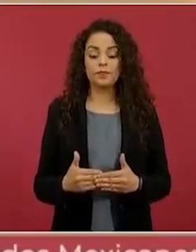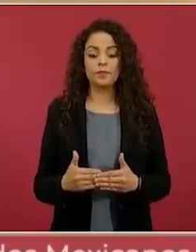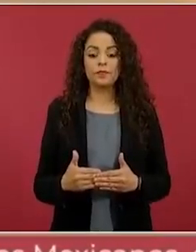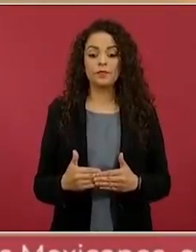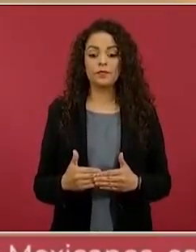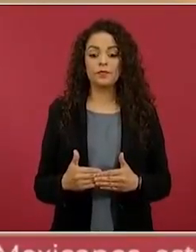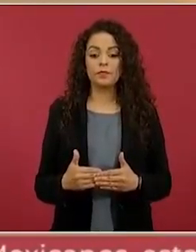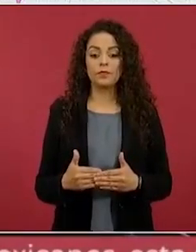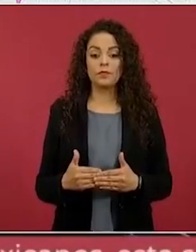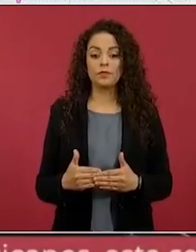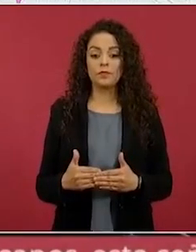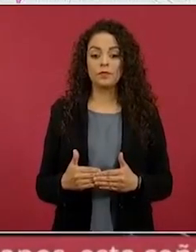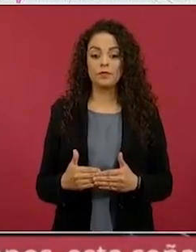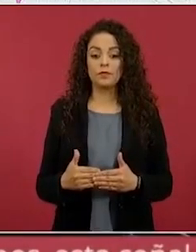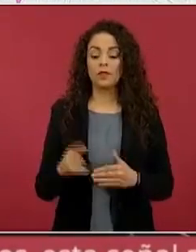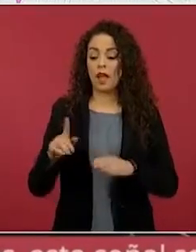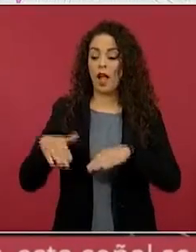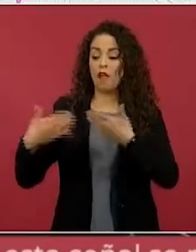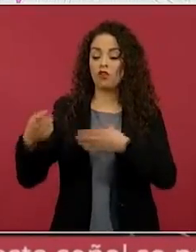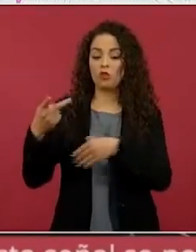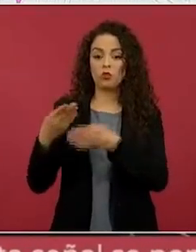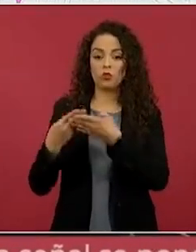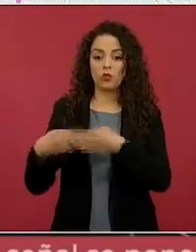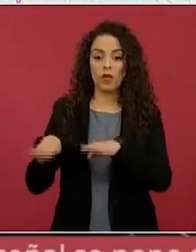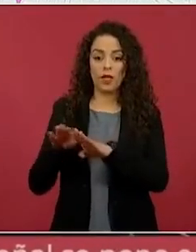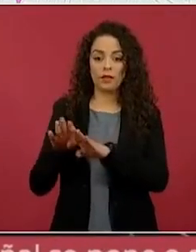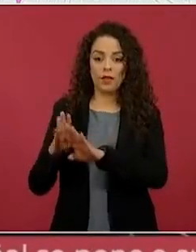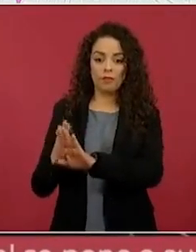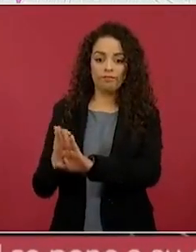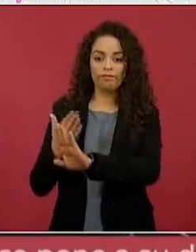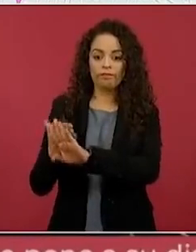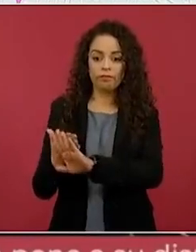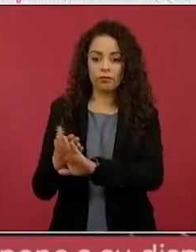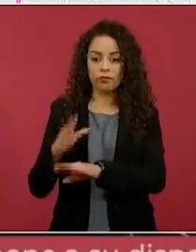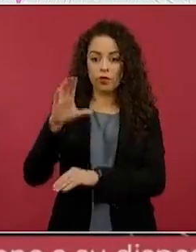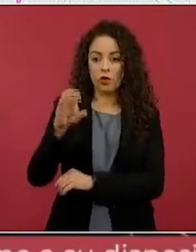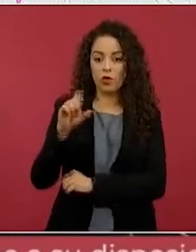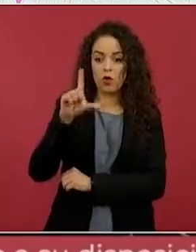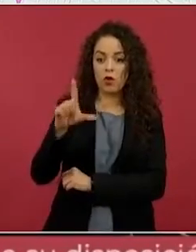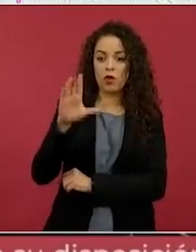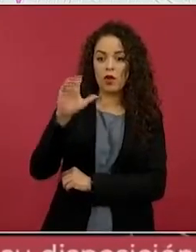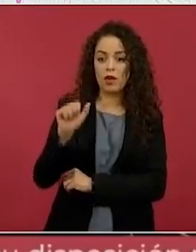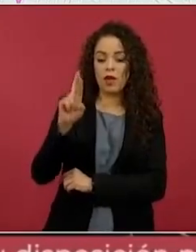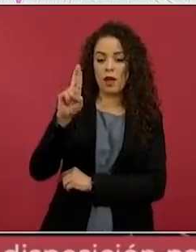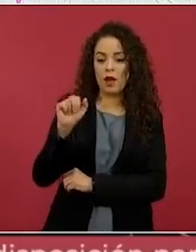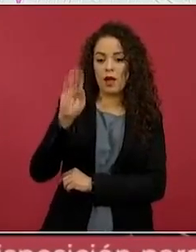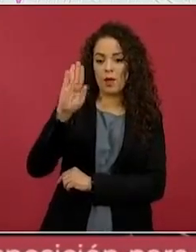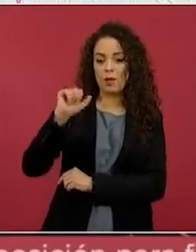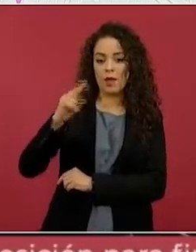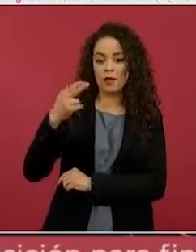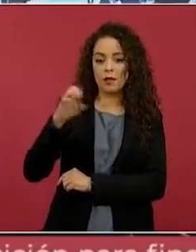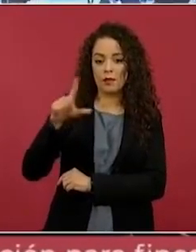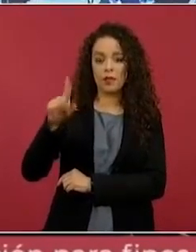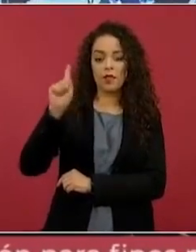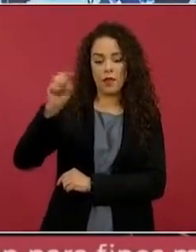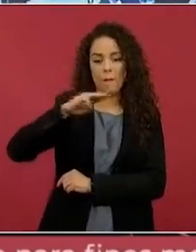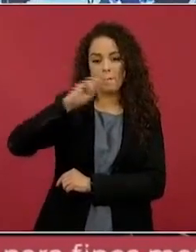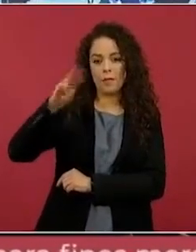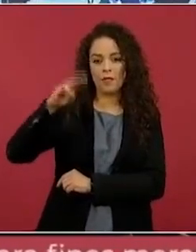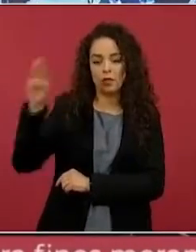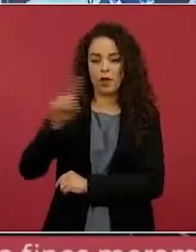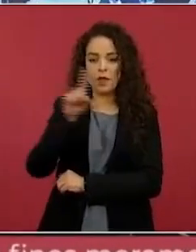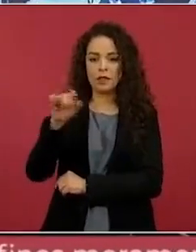victimado afuera de su domicilio, en la colonia Carabanchel, en Zitácuaro, Michoacán. Siguiente.